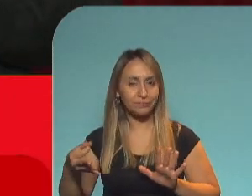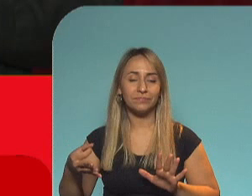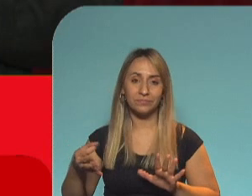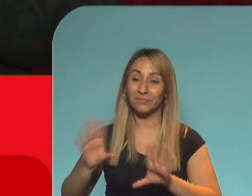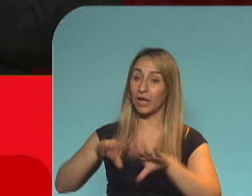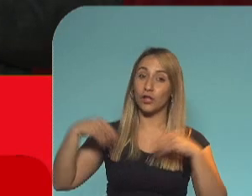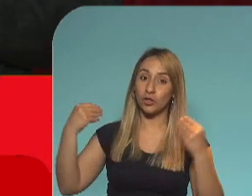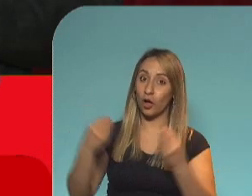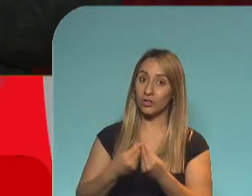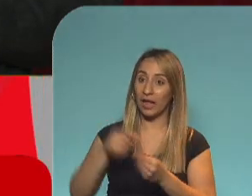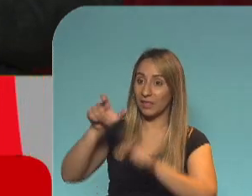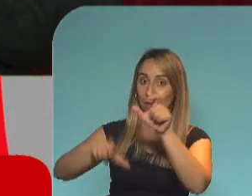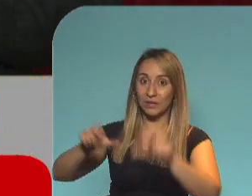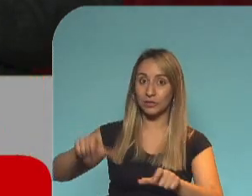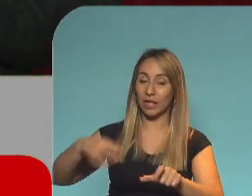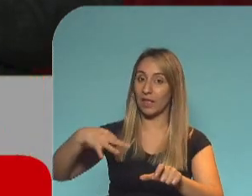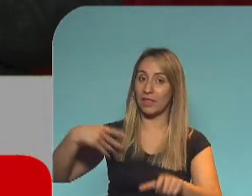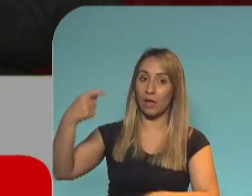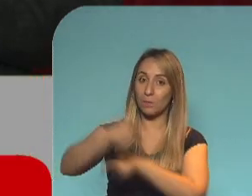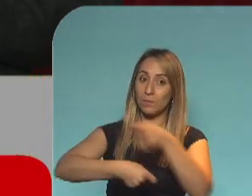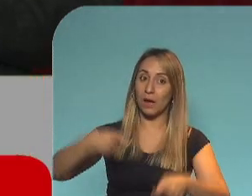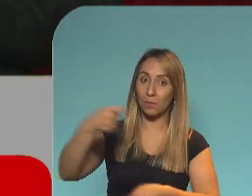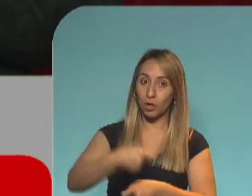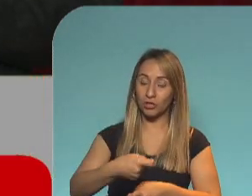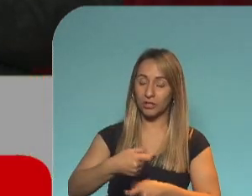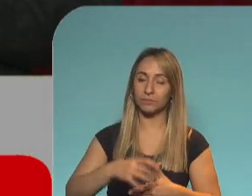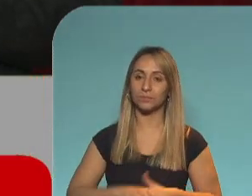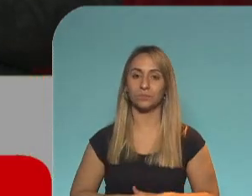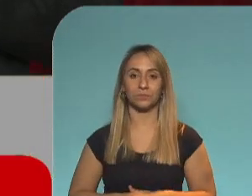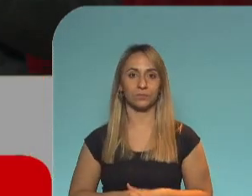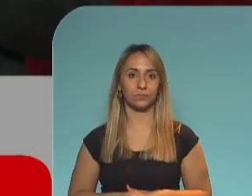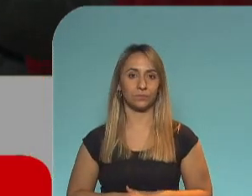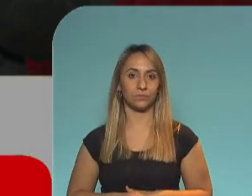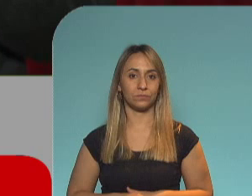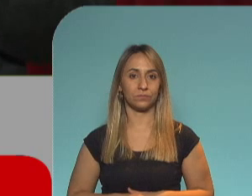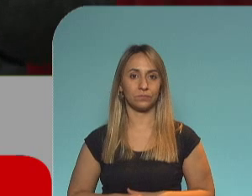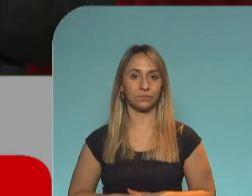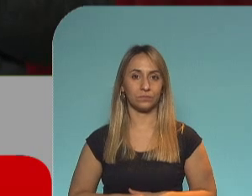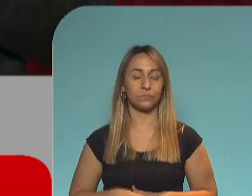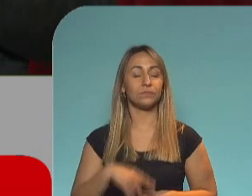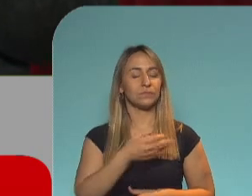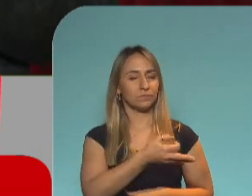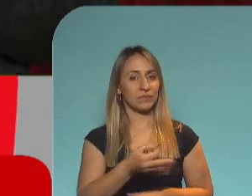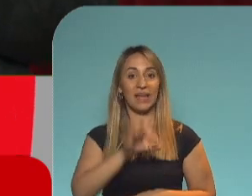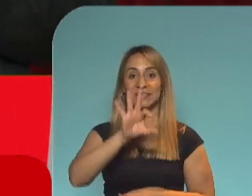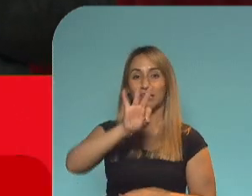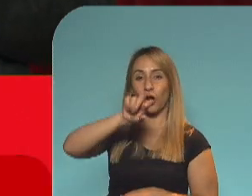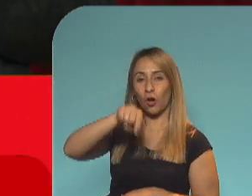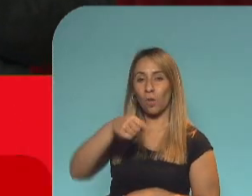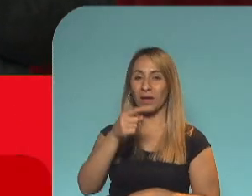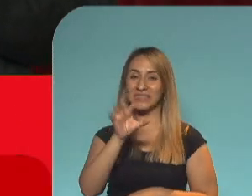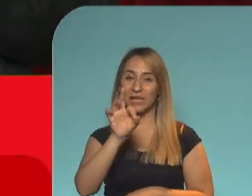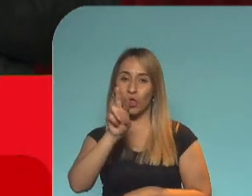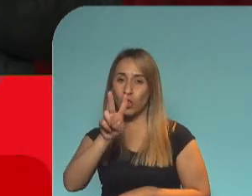total de personas a las que abarque este aporte. Ariel, el 0,02% de